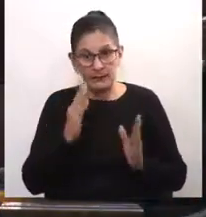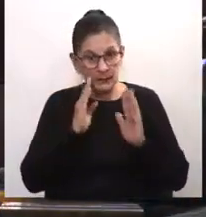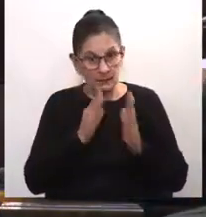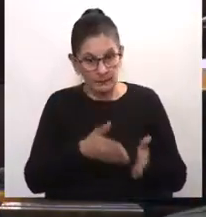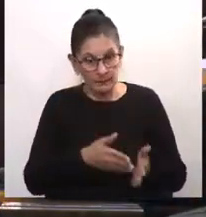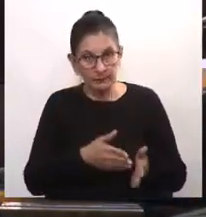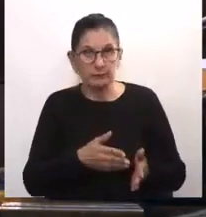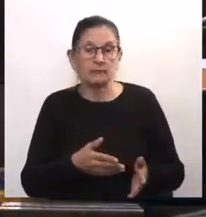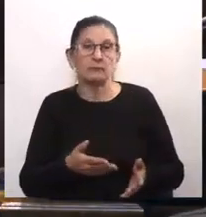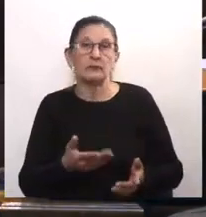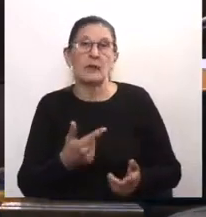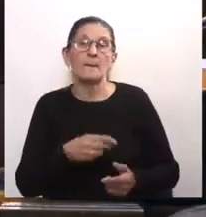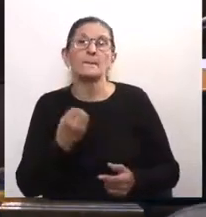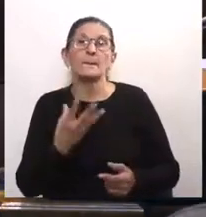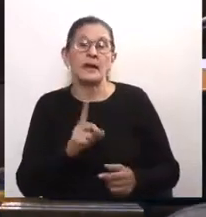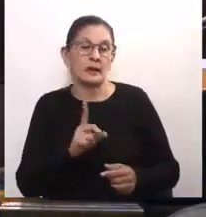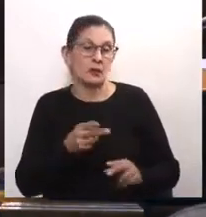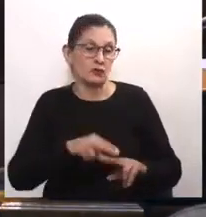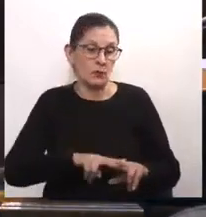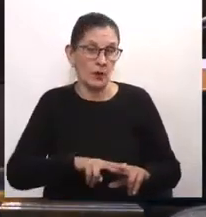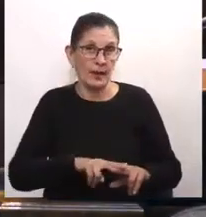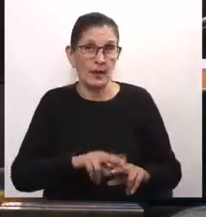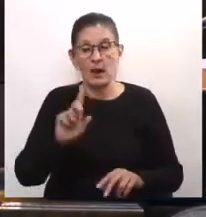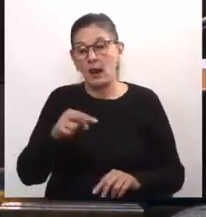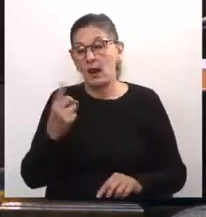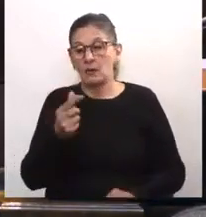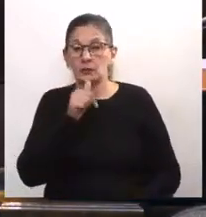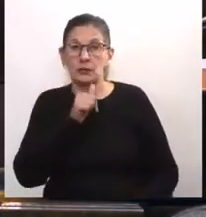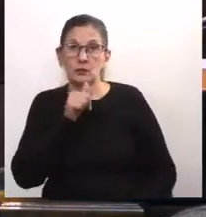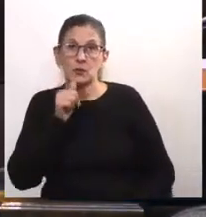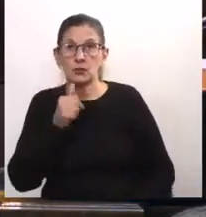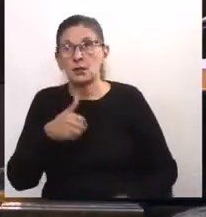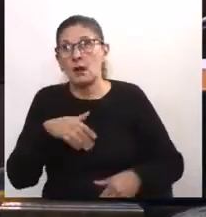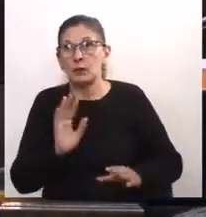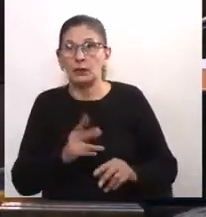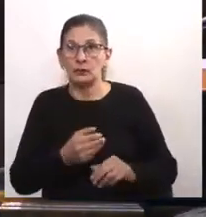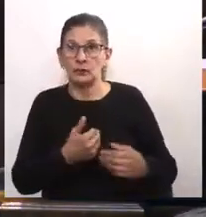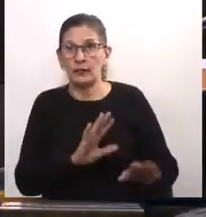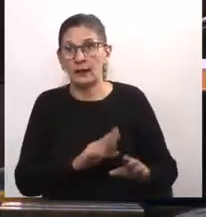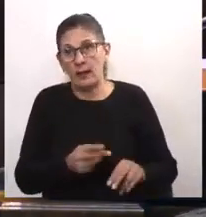socorrido para que no pierda la vida, la otra solución es, bueno, que se muera.